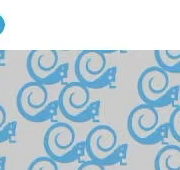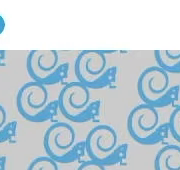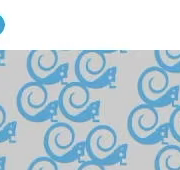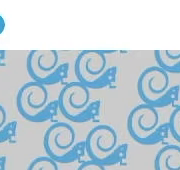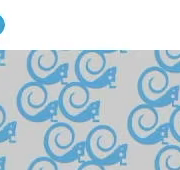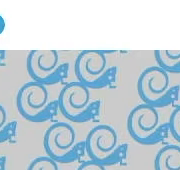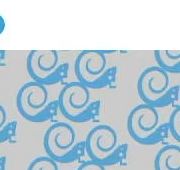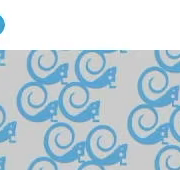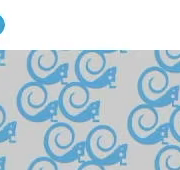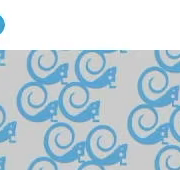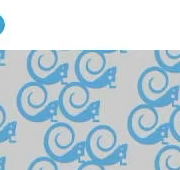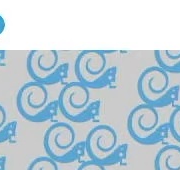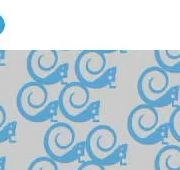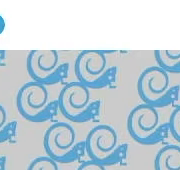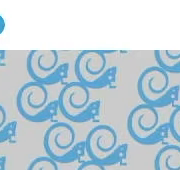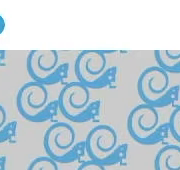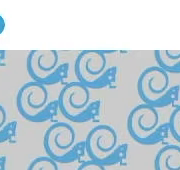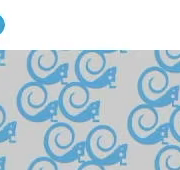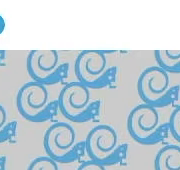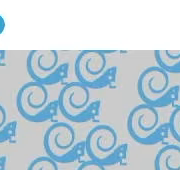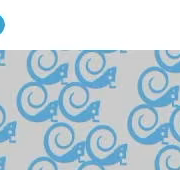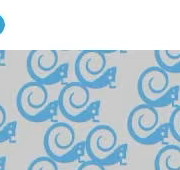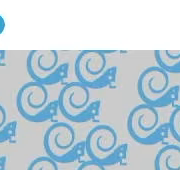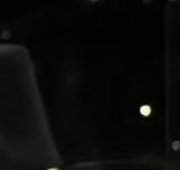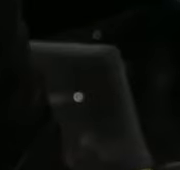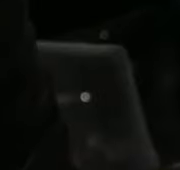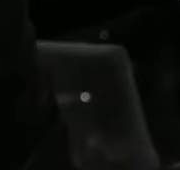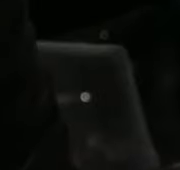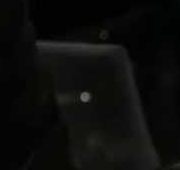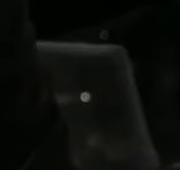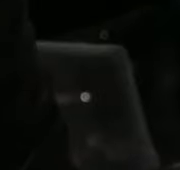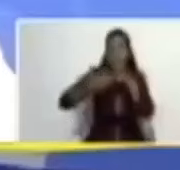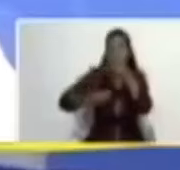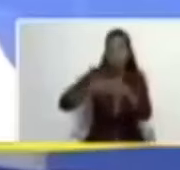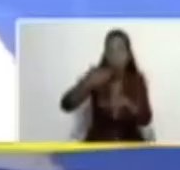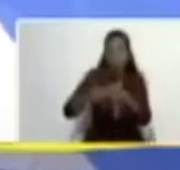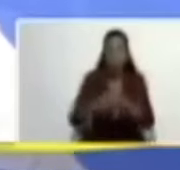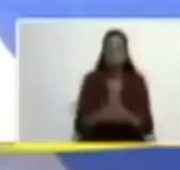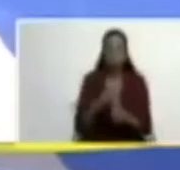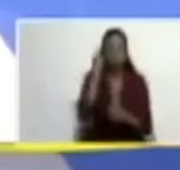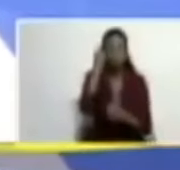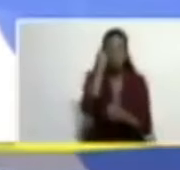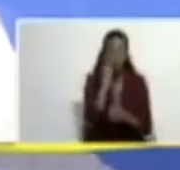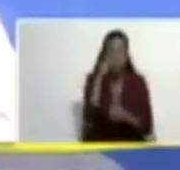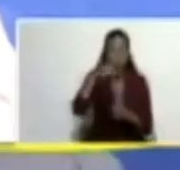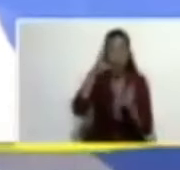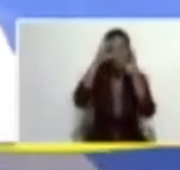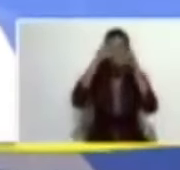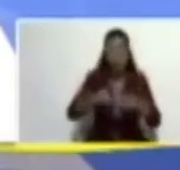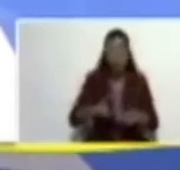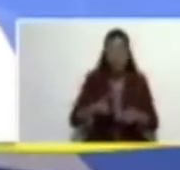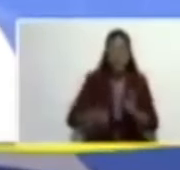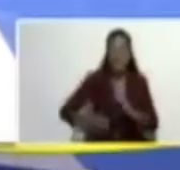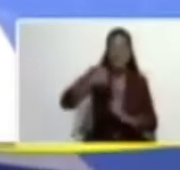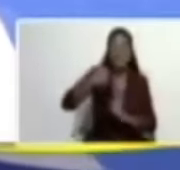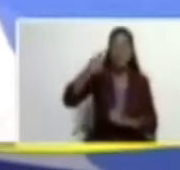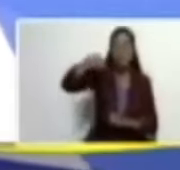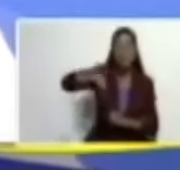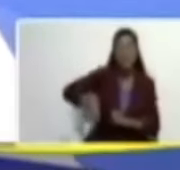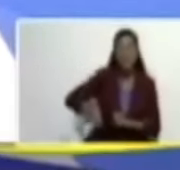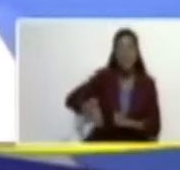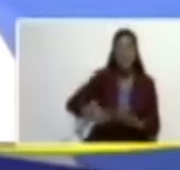En este sentido, vamos por favor a escuchar sus palabras. Adelante. Y hoy he decidido subir el ingreso